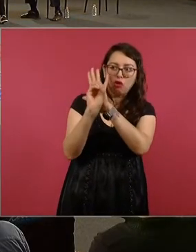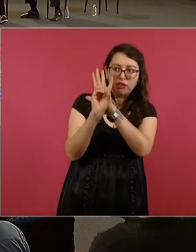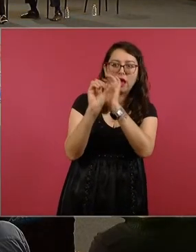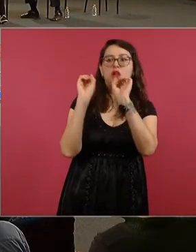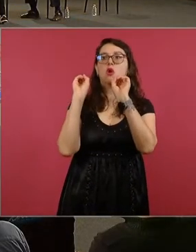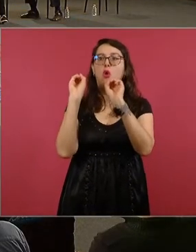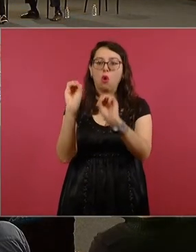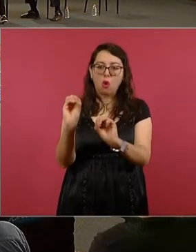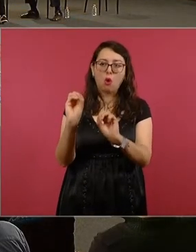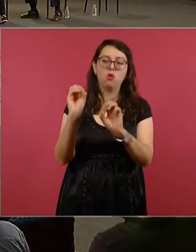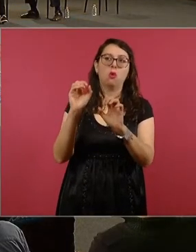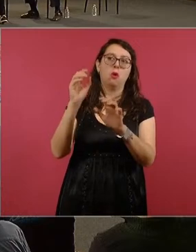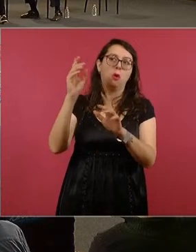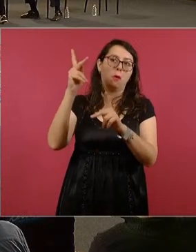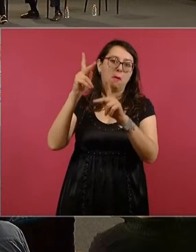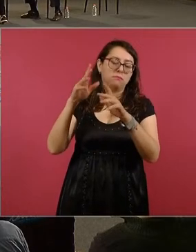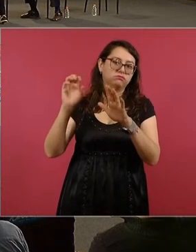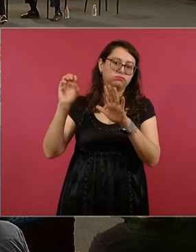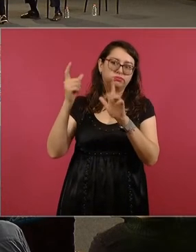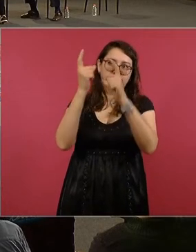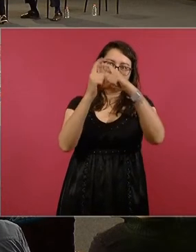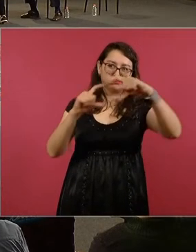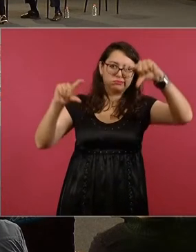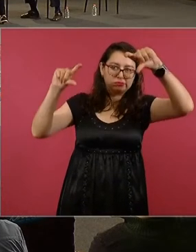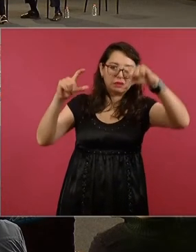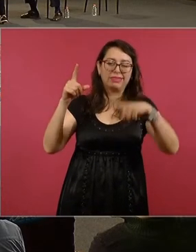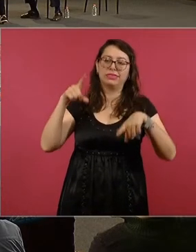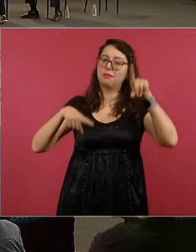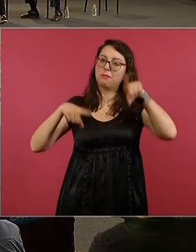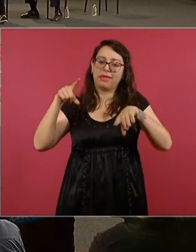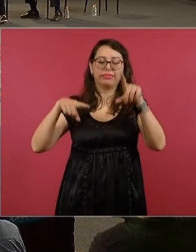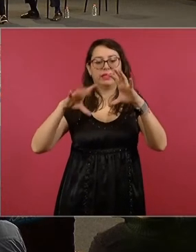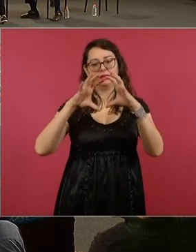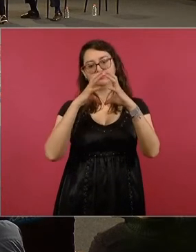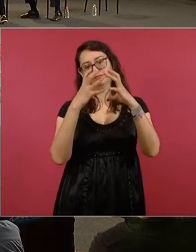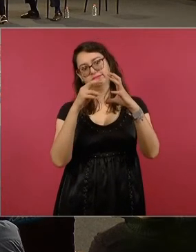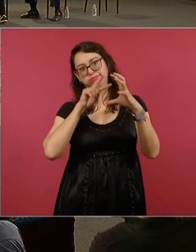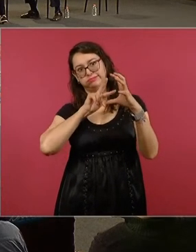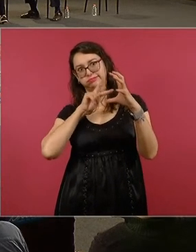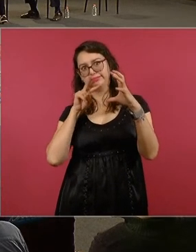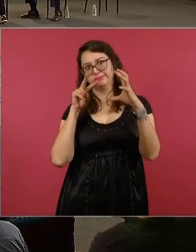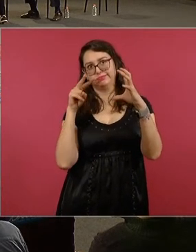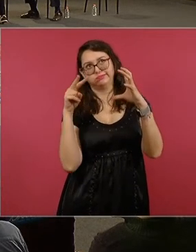regresar a la que sigue. Entonces, tenemos estos. La que sigue, por favor.